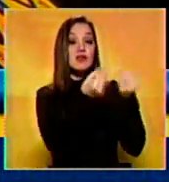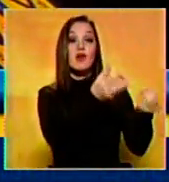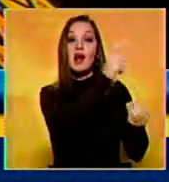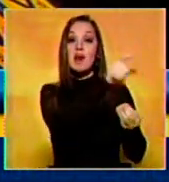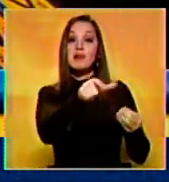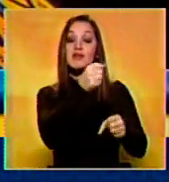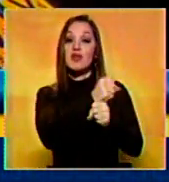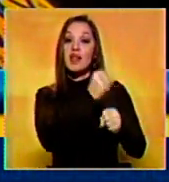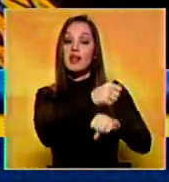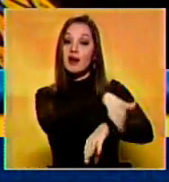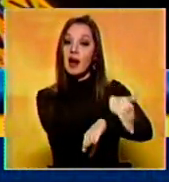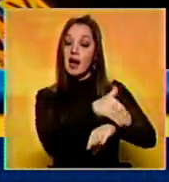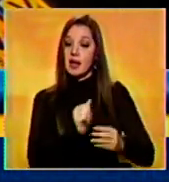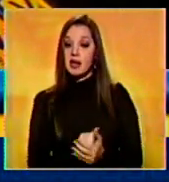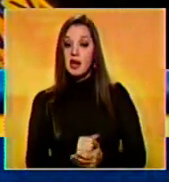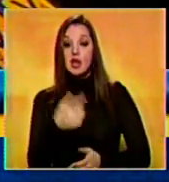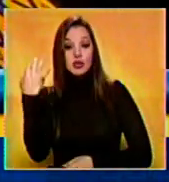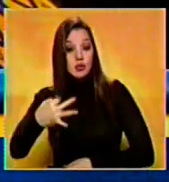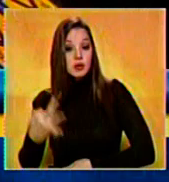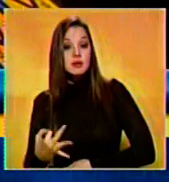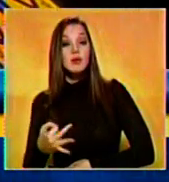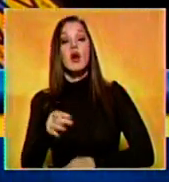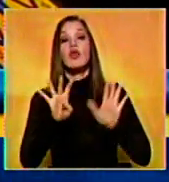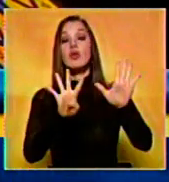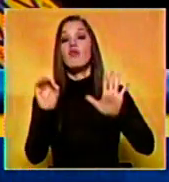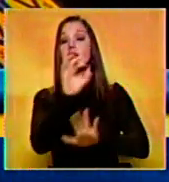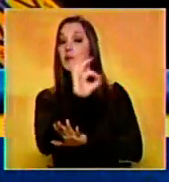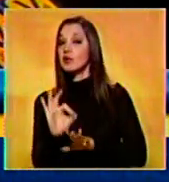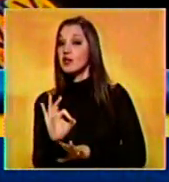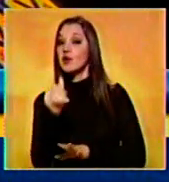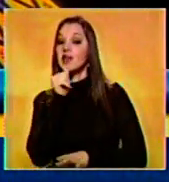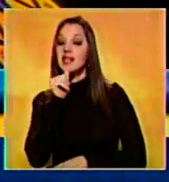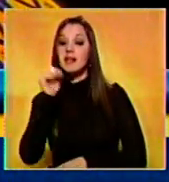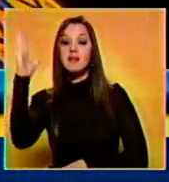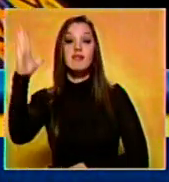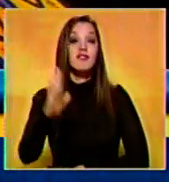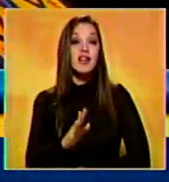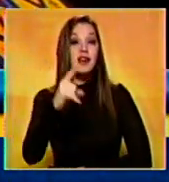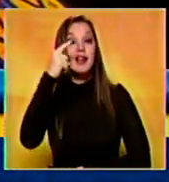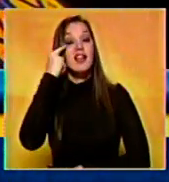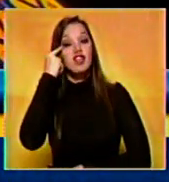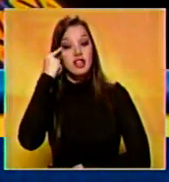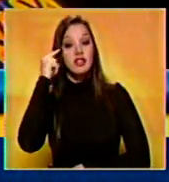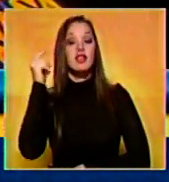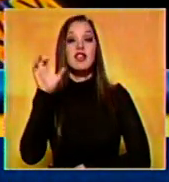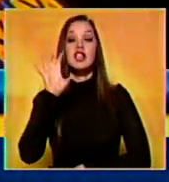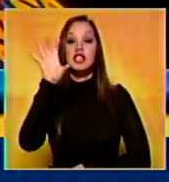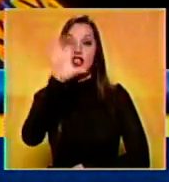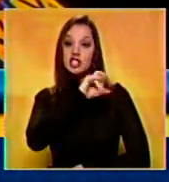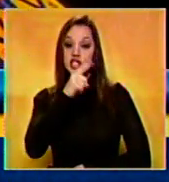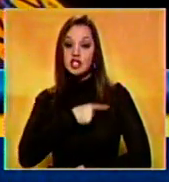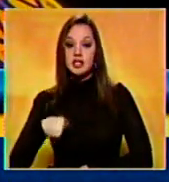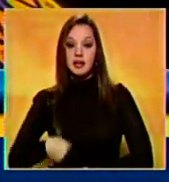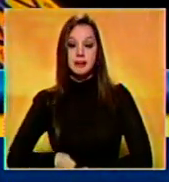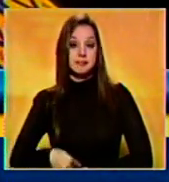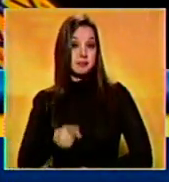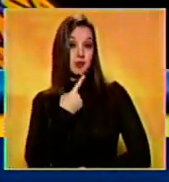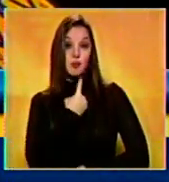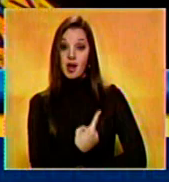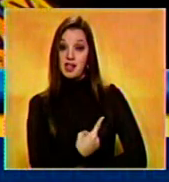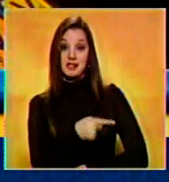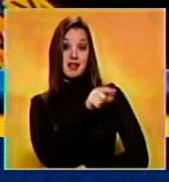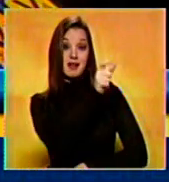estos productos, yo les aseguro que el 90% viene de China. Y no me van a decir que los buhoneros